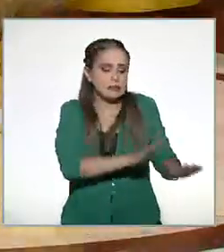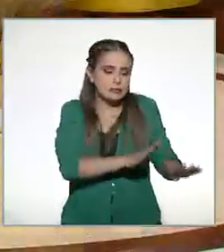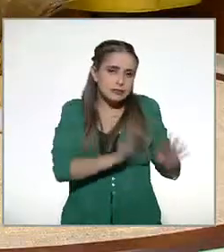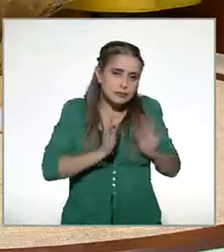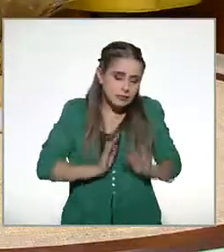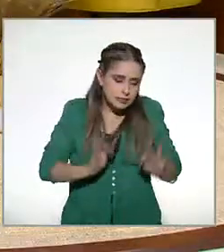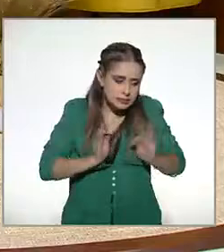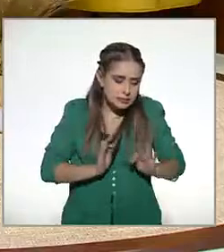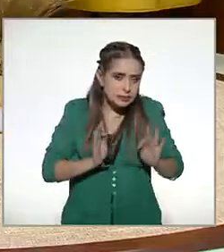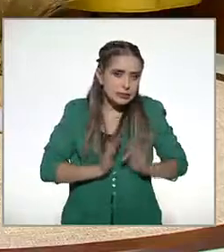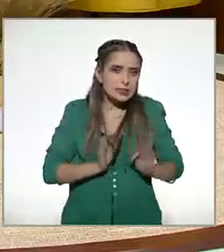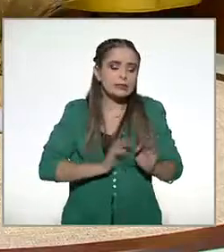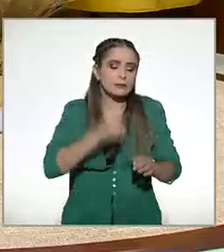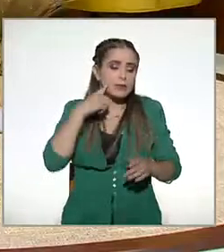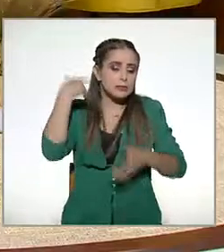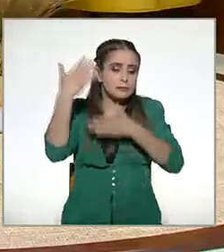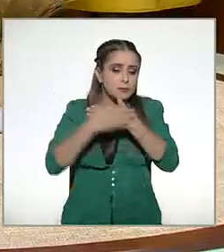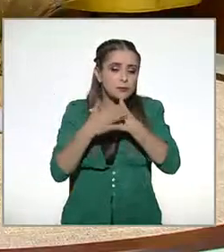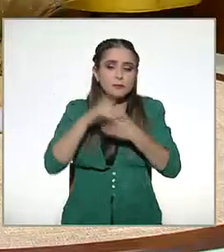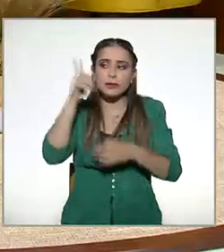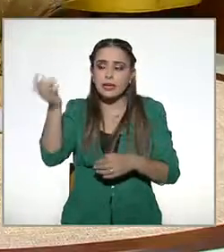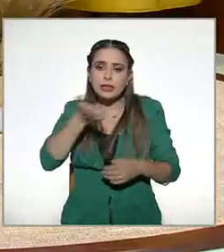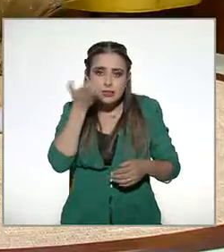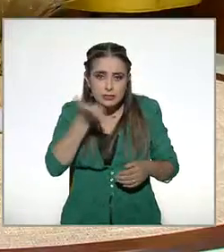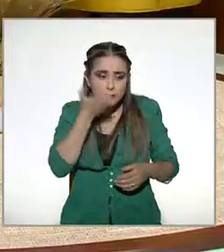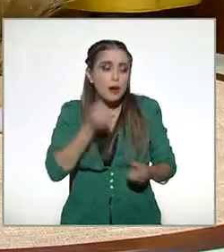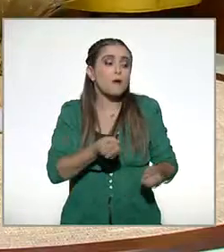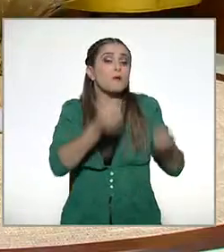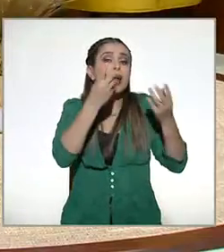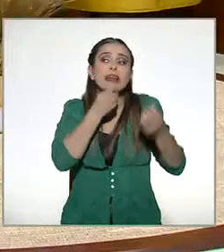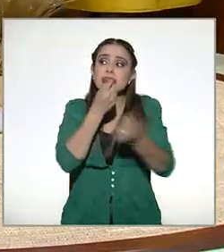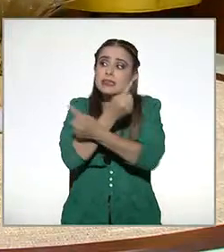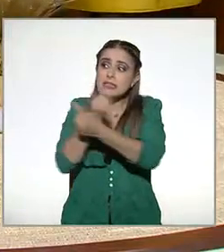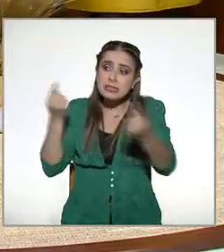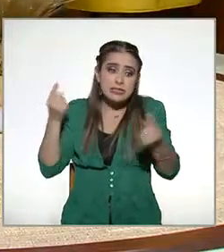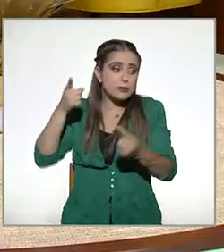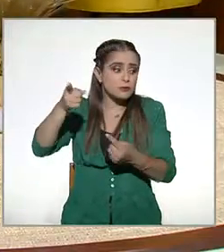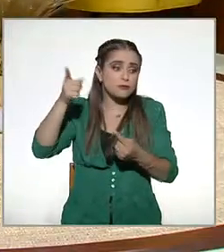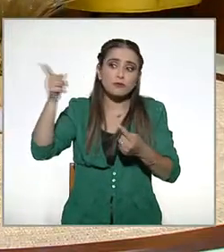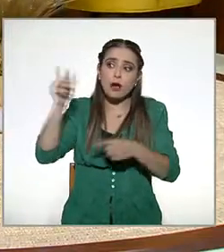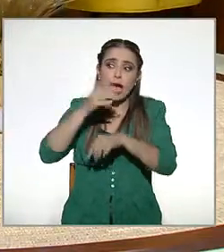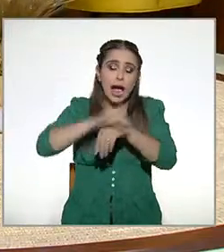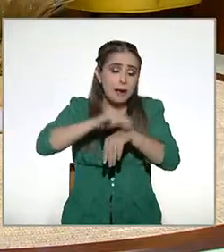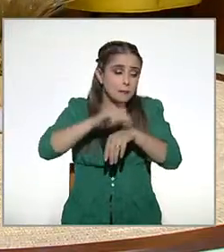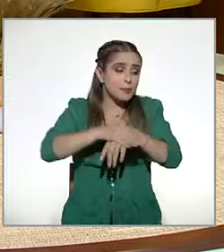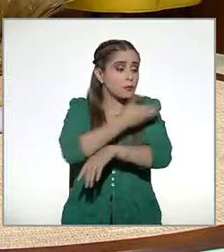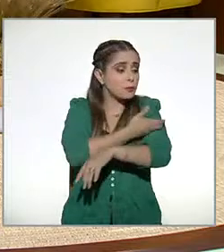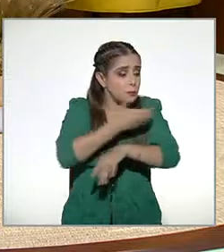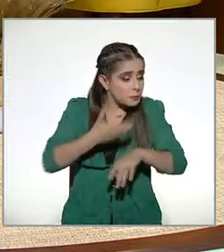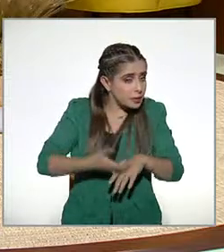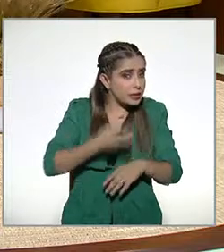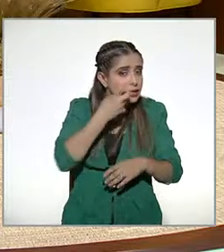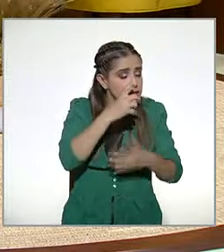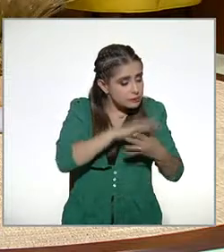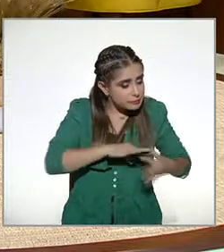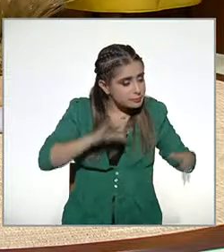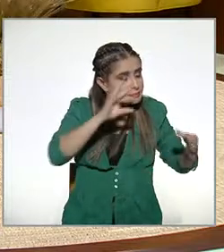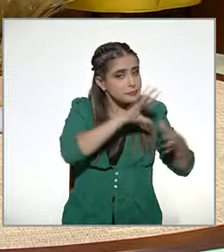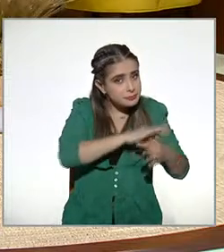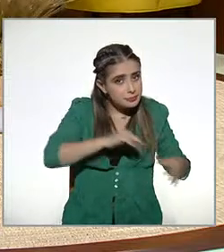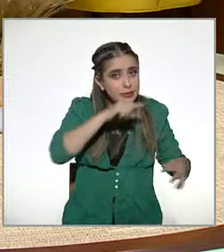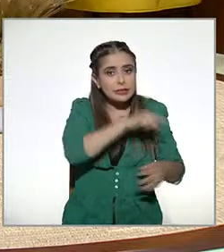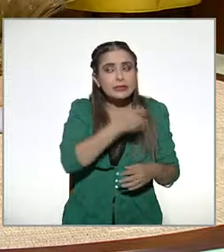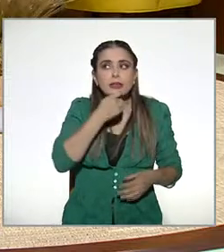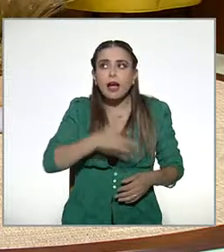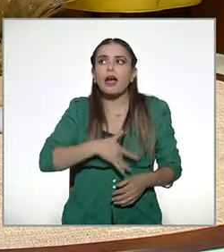decirles qué es lo que va a pasar cuántos niños van a estar qué es lo que o sea ese tipo de información a ellos les va les va a venir